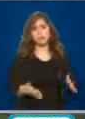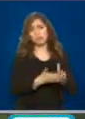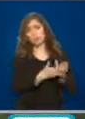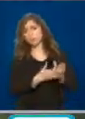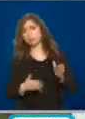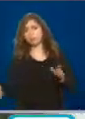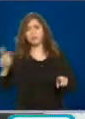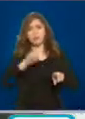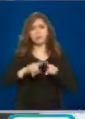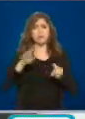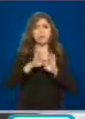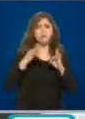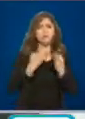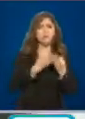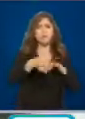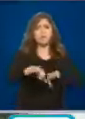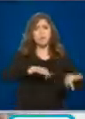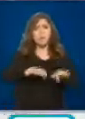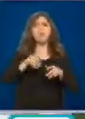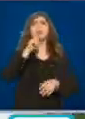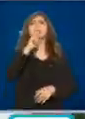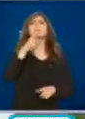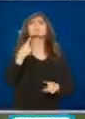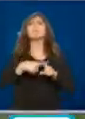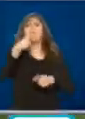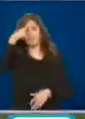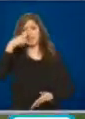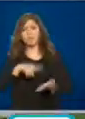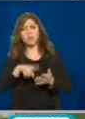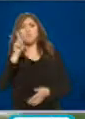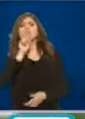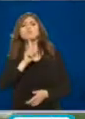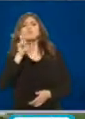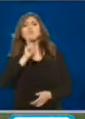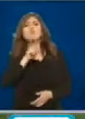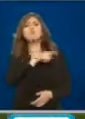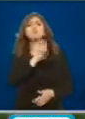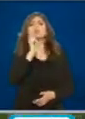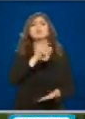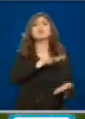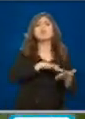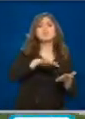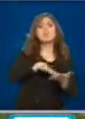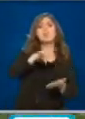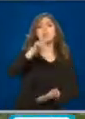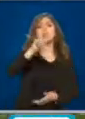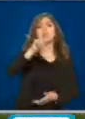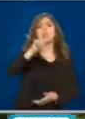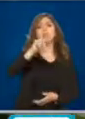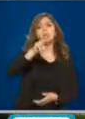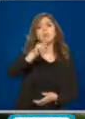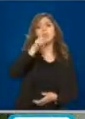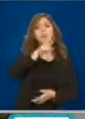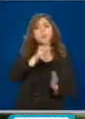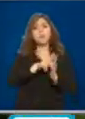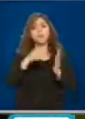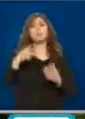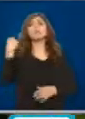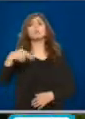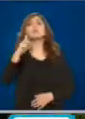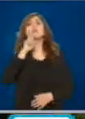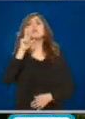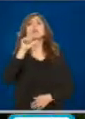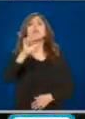en los diferentes medios. También está, ¿quién cree? Una periodista que desde la literatura ejerce el periodismo,